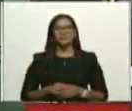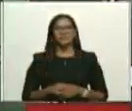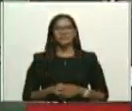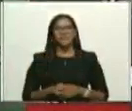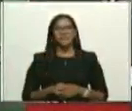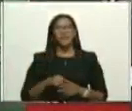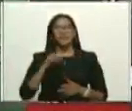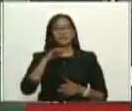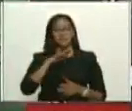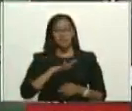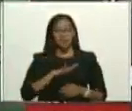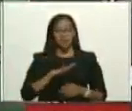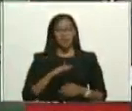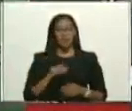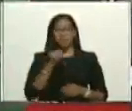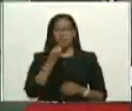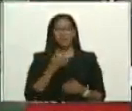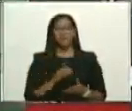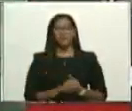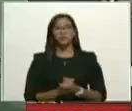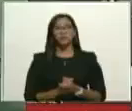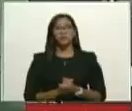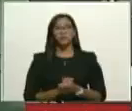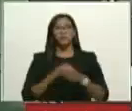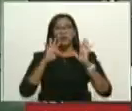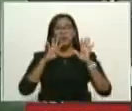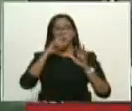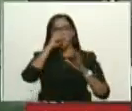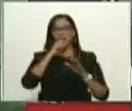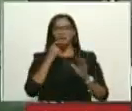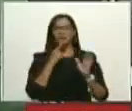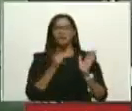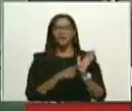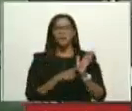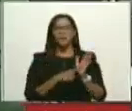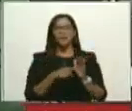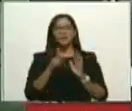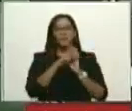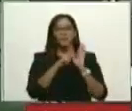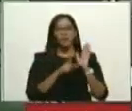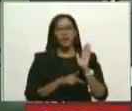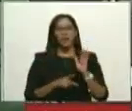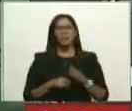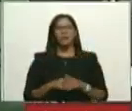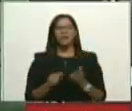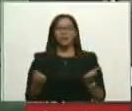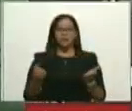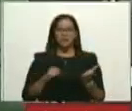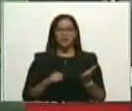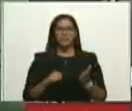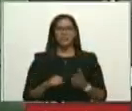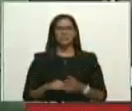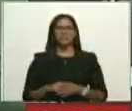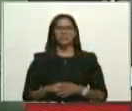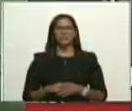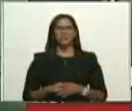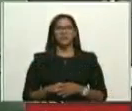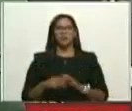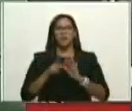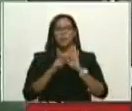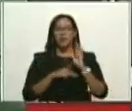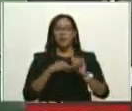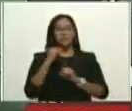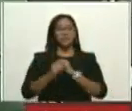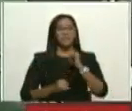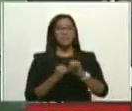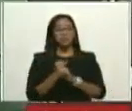Estamos, bueno, 9 años se cumplen del programa con el mazo dando. Bueno, es un programa internacional